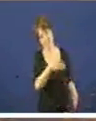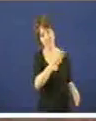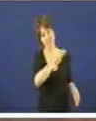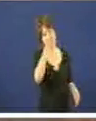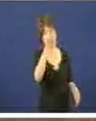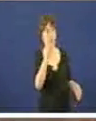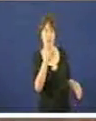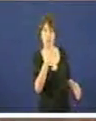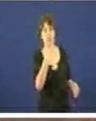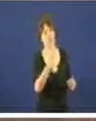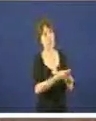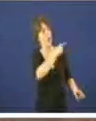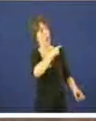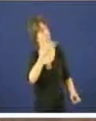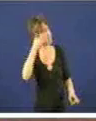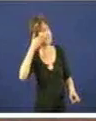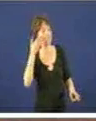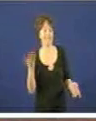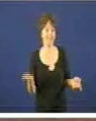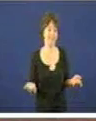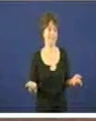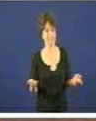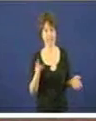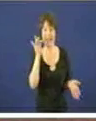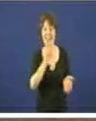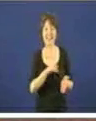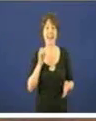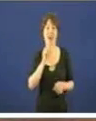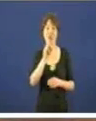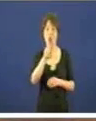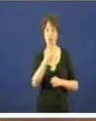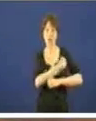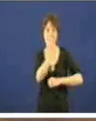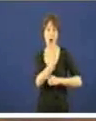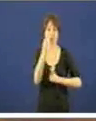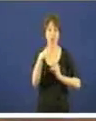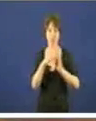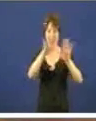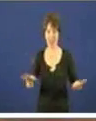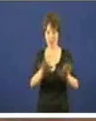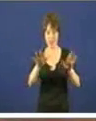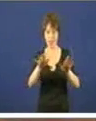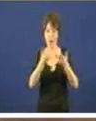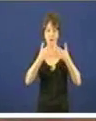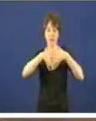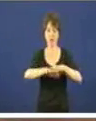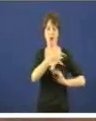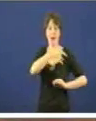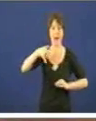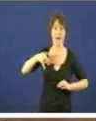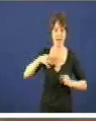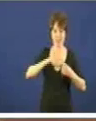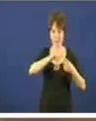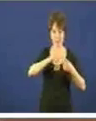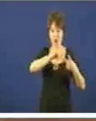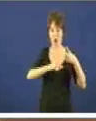dicir moito. Mire, día 12 de decembro do ano 2010, a fusión das caixas, o